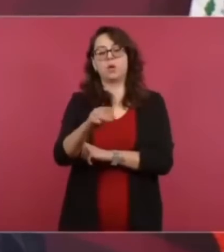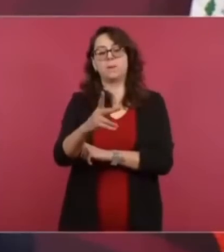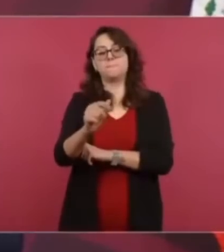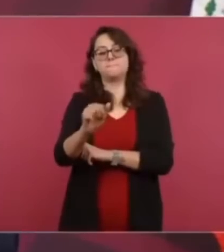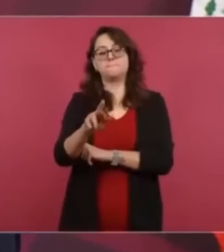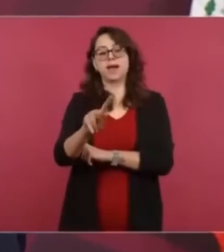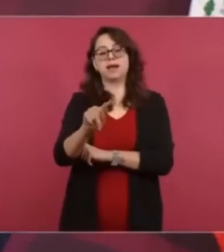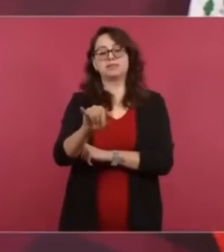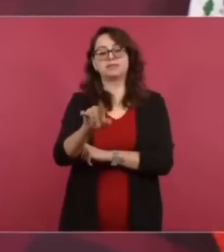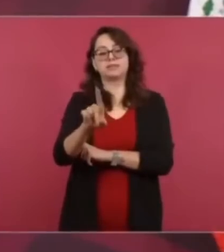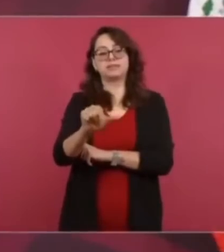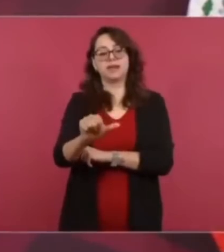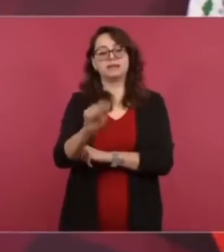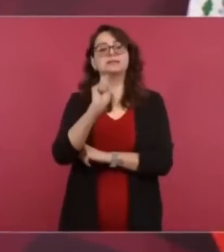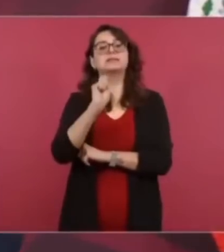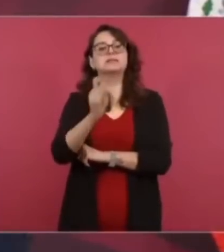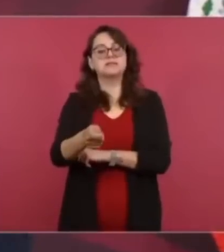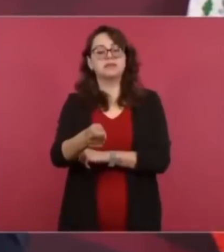Pero